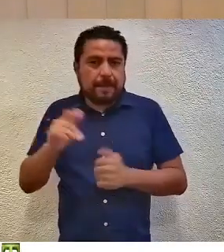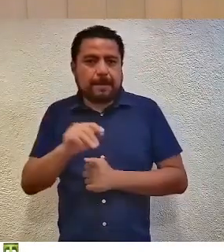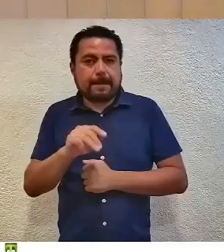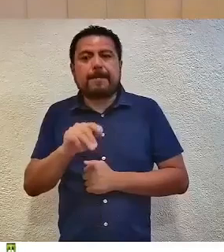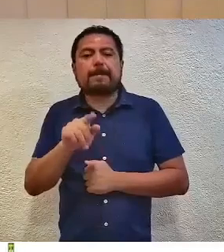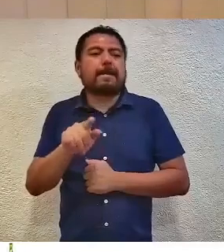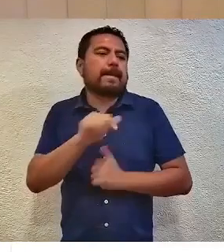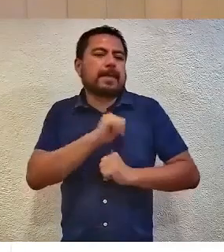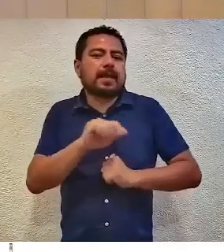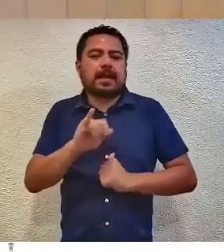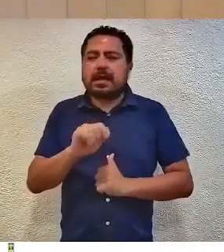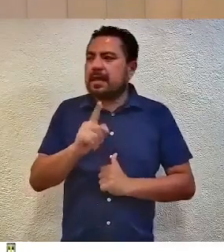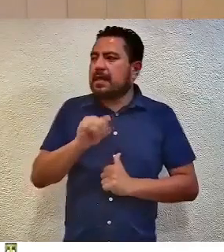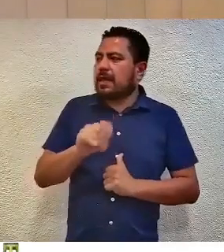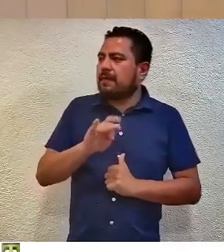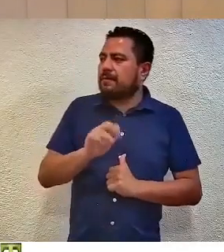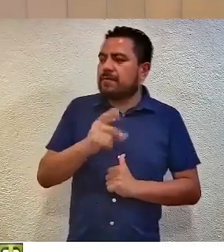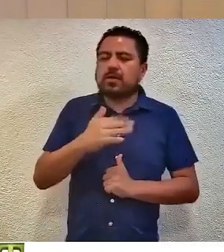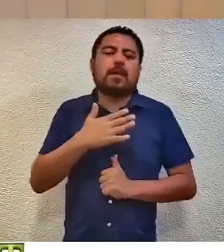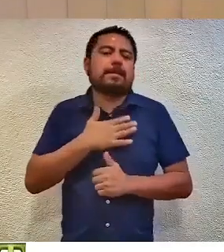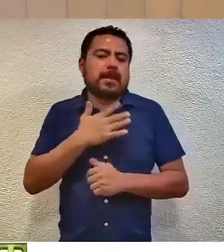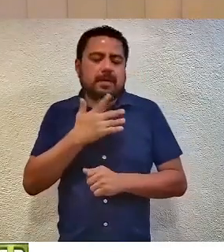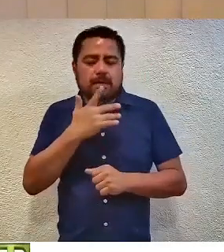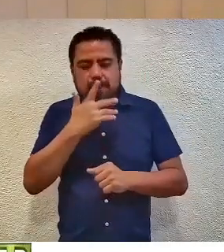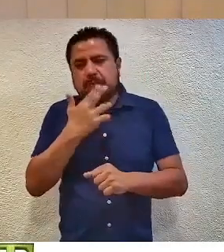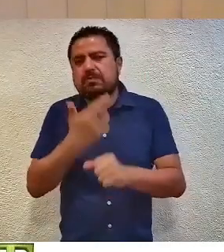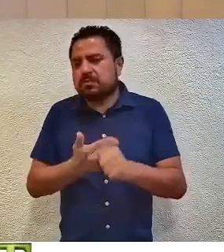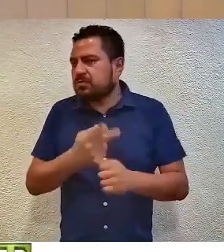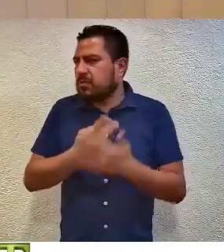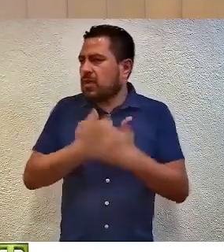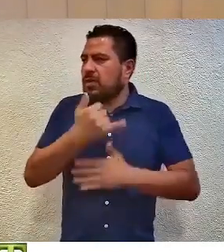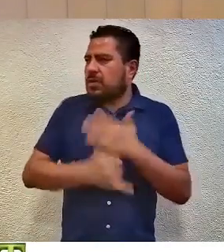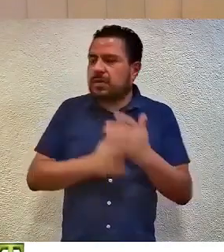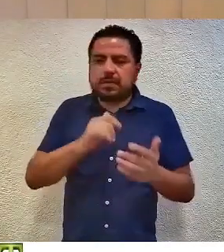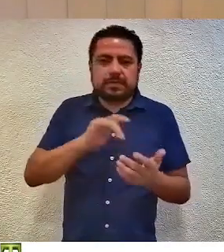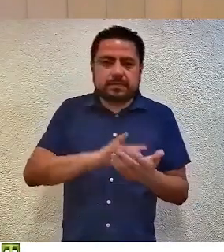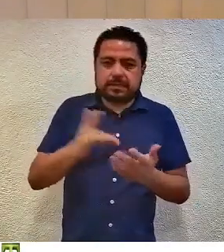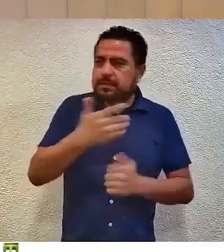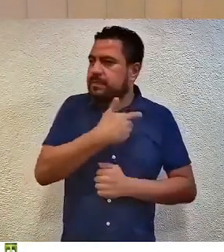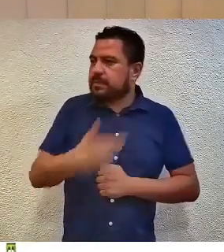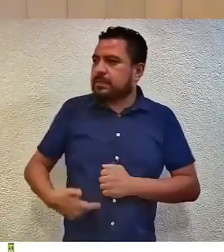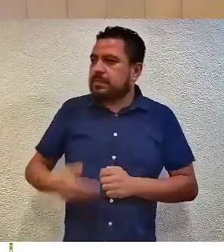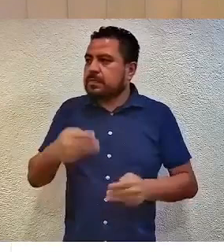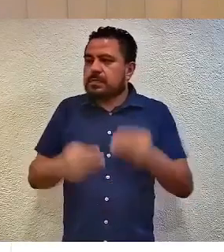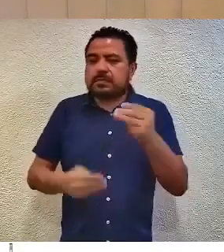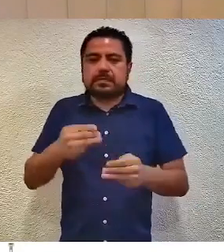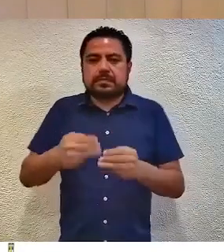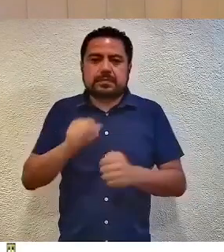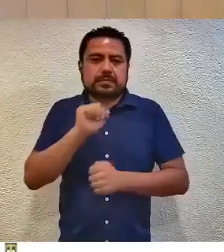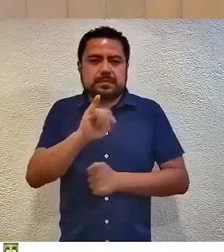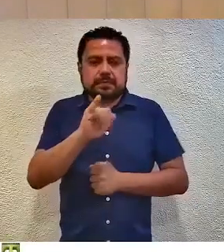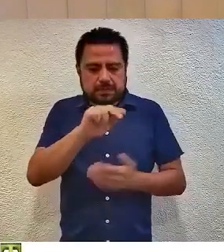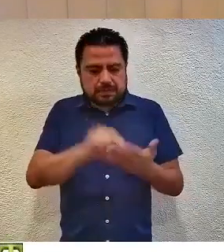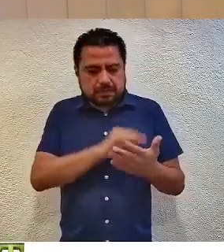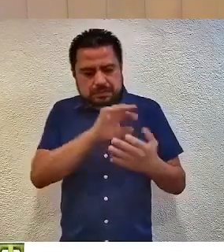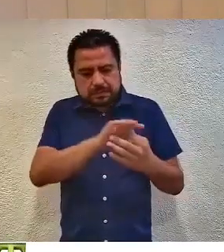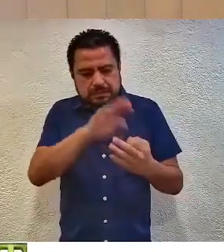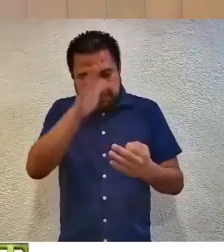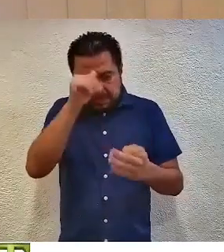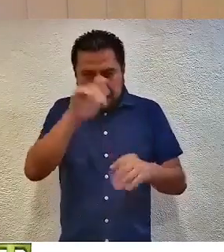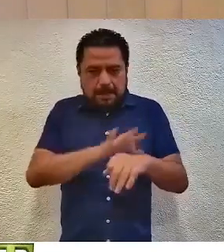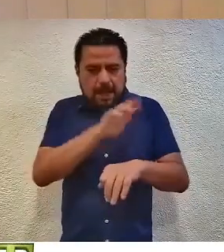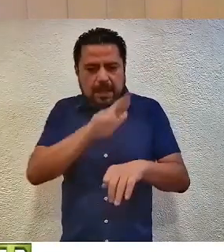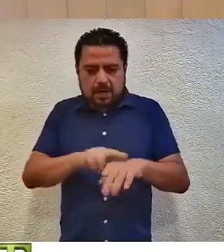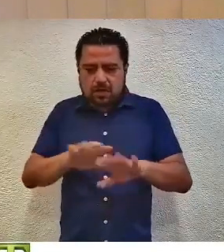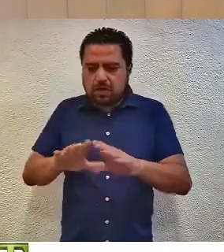Magistrada ponente Hilda Rosa Delgado Brito. Es mi proyecto. Gracias, magistrada. Magistrada presidenta, magistrado, el proyecto de laudo convenio fue aprobado por mayoría de